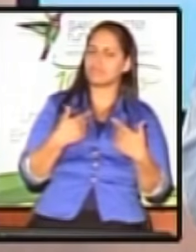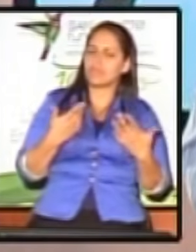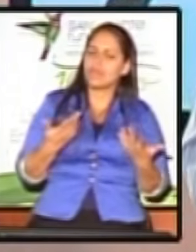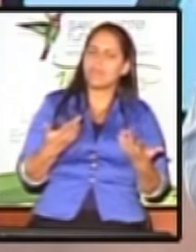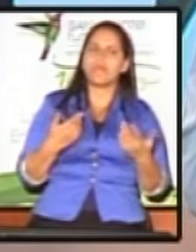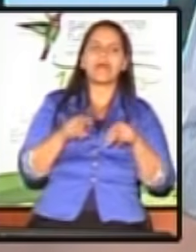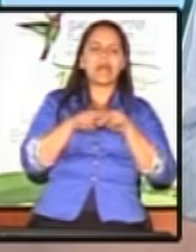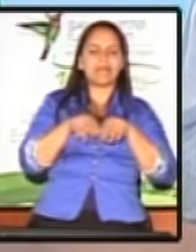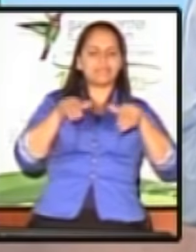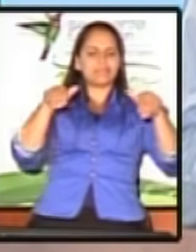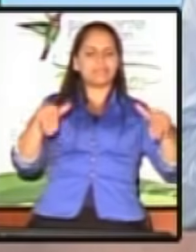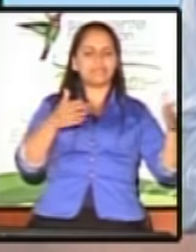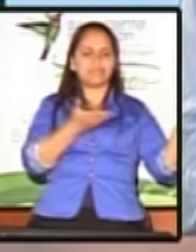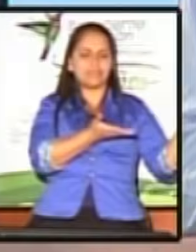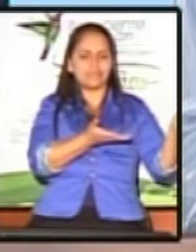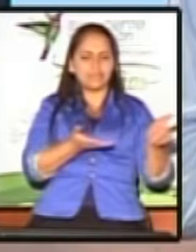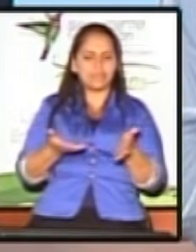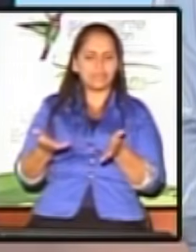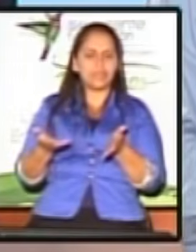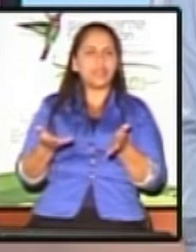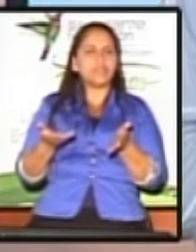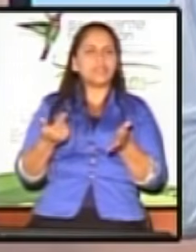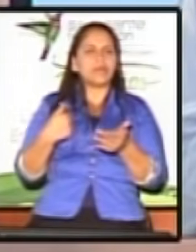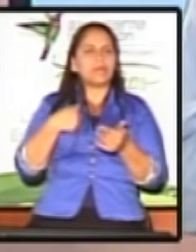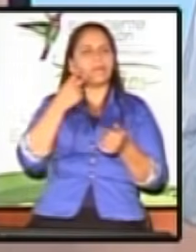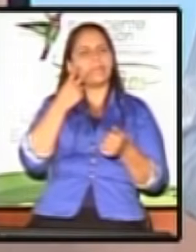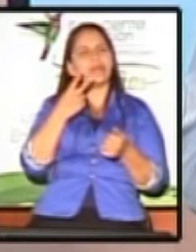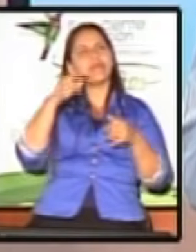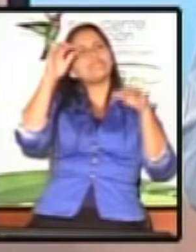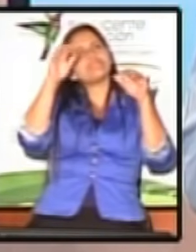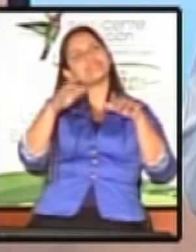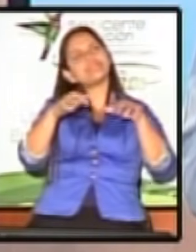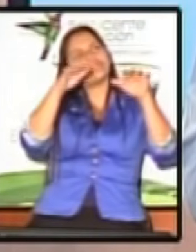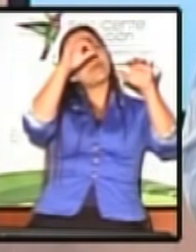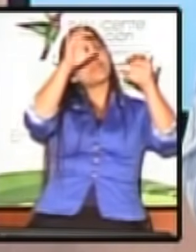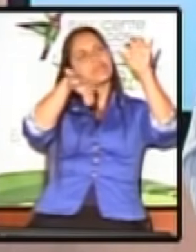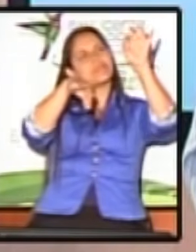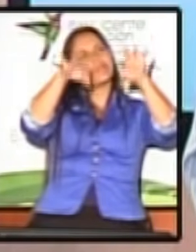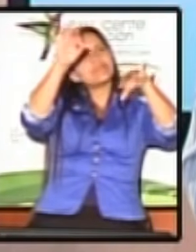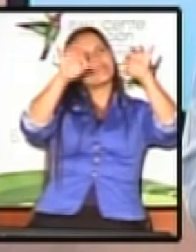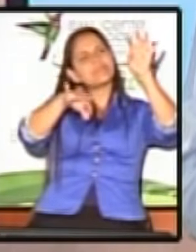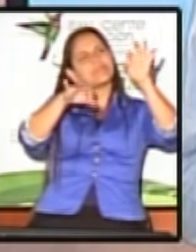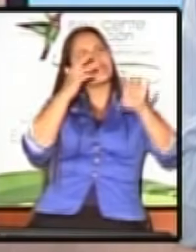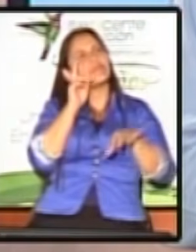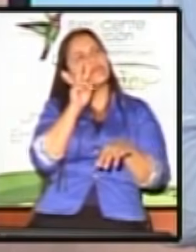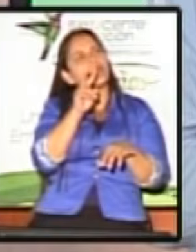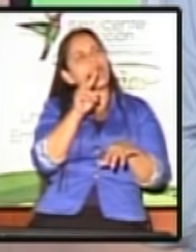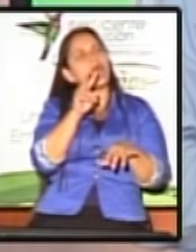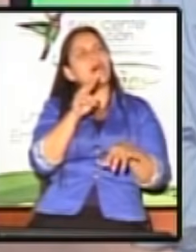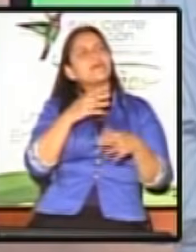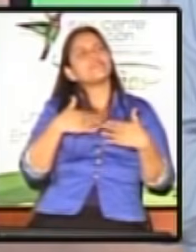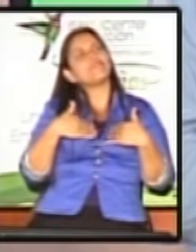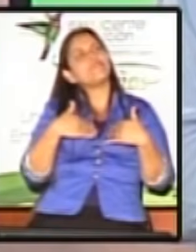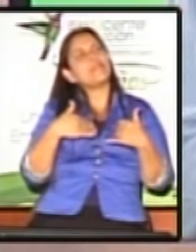en la sala de la casa, por la ventana veía llover y me deleitaba viendo las goticas de agua, cosa que nunca había tenido tiempo de